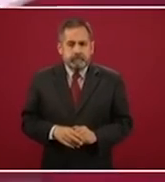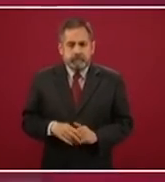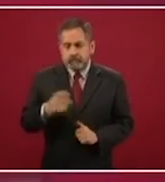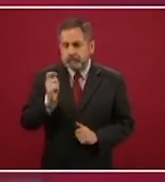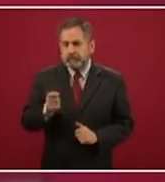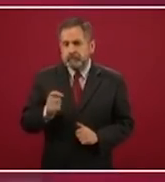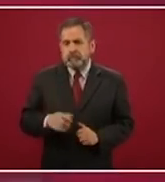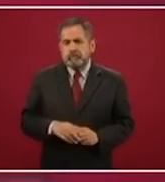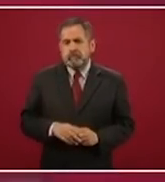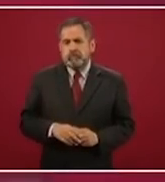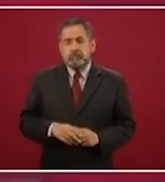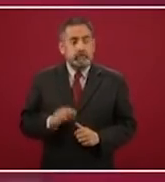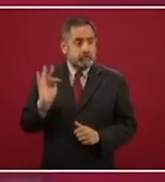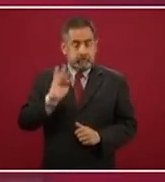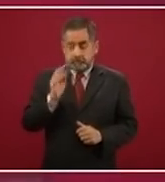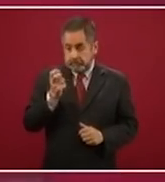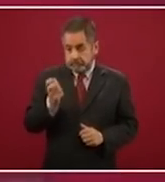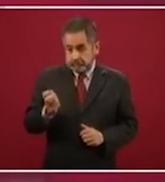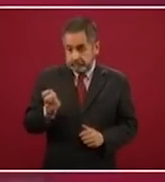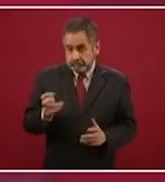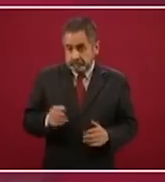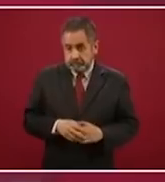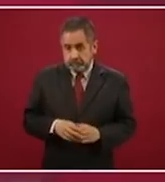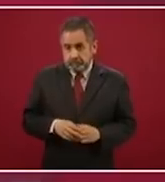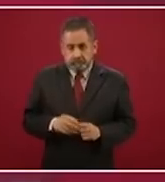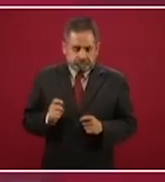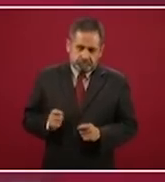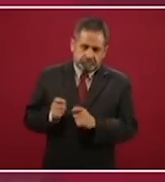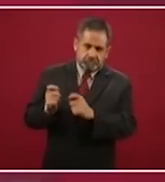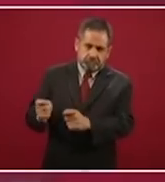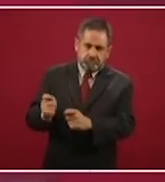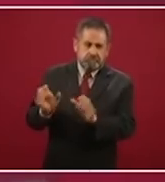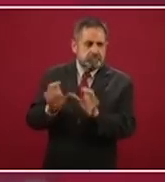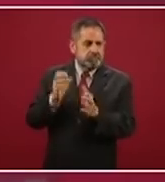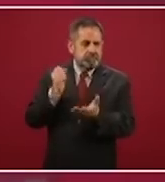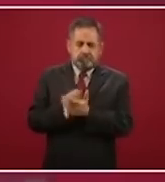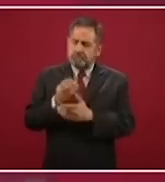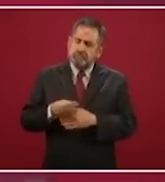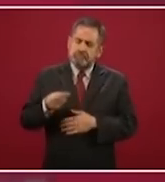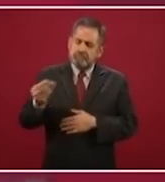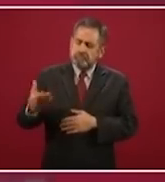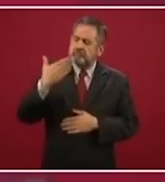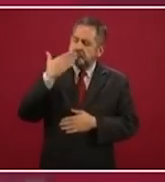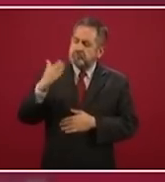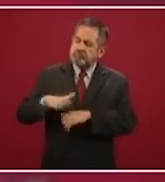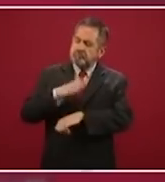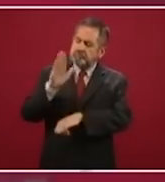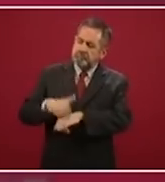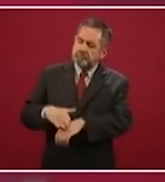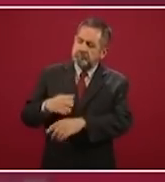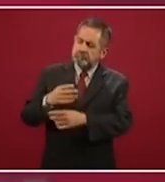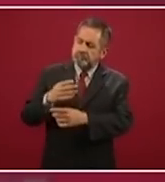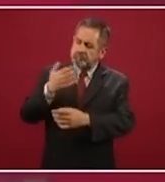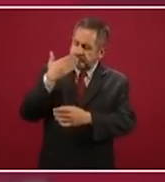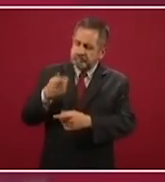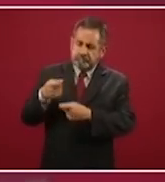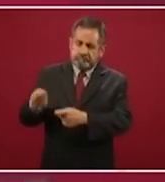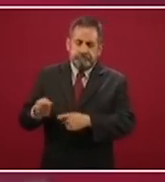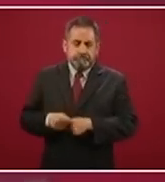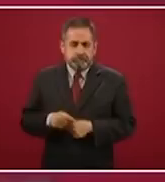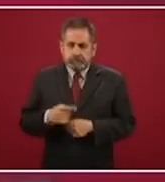Si es así, les vamos a dar su certificado de buenos ciudadanos. Si